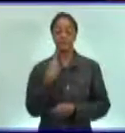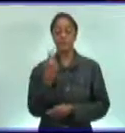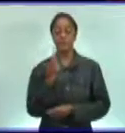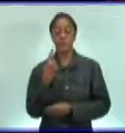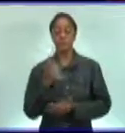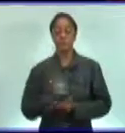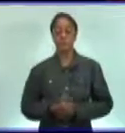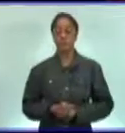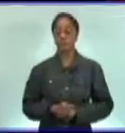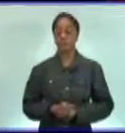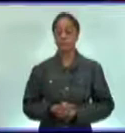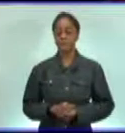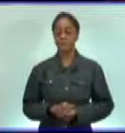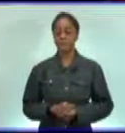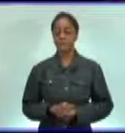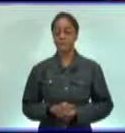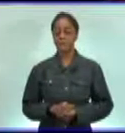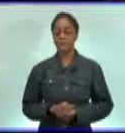naturaleza.